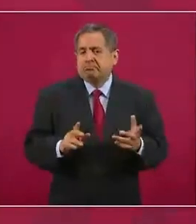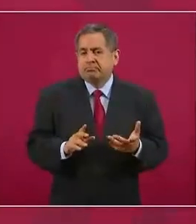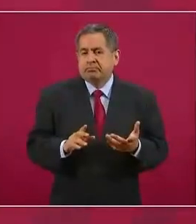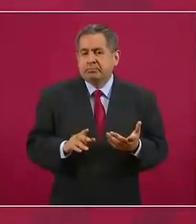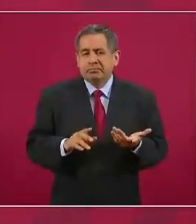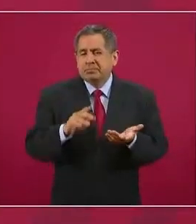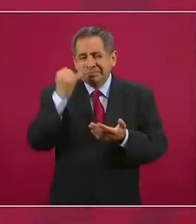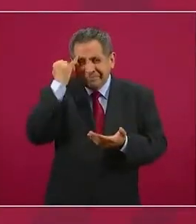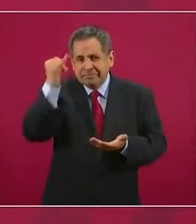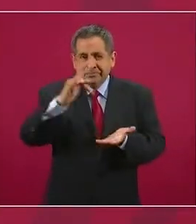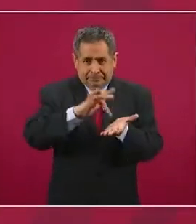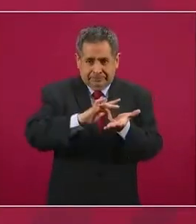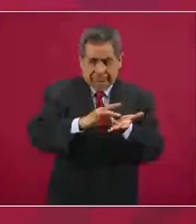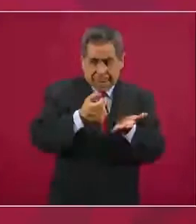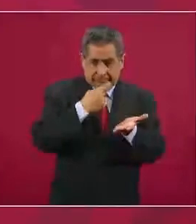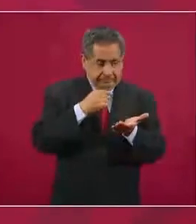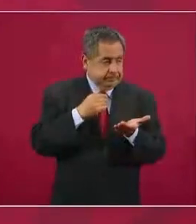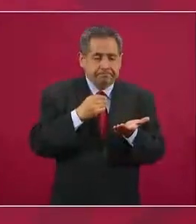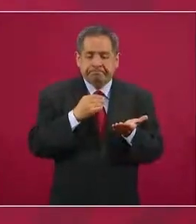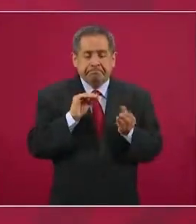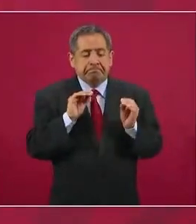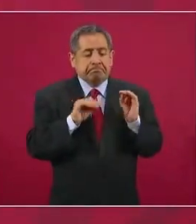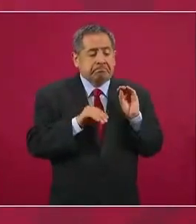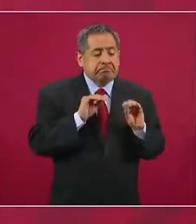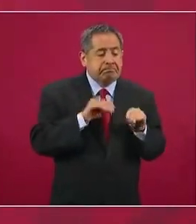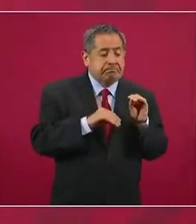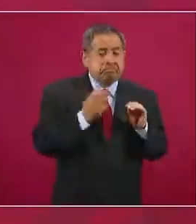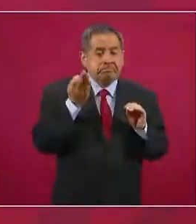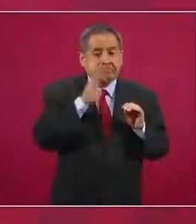Adulterar un medicamento, un alimento,